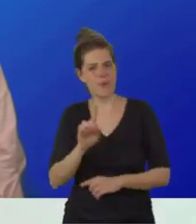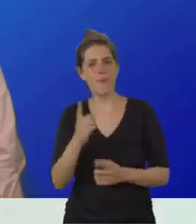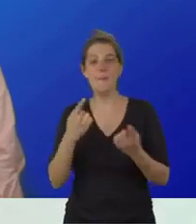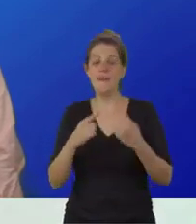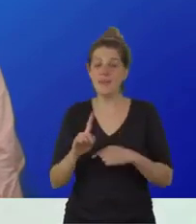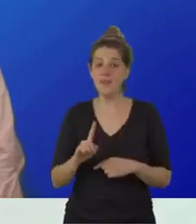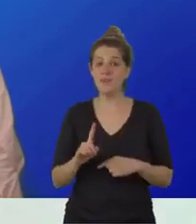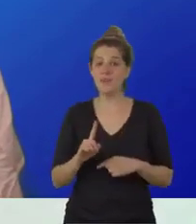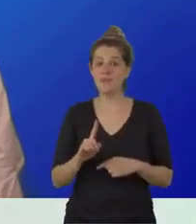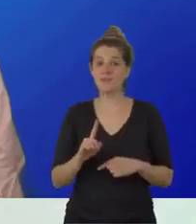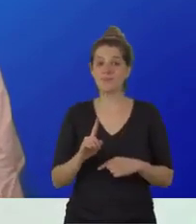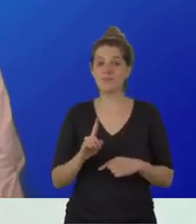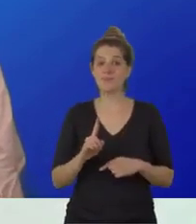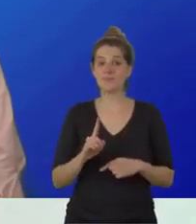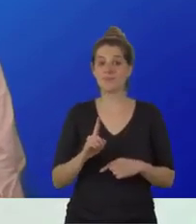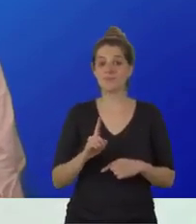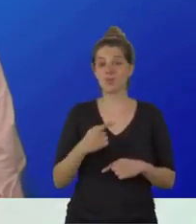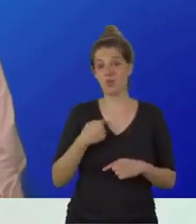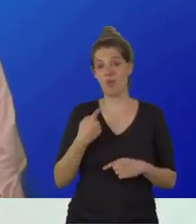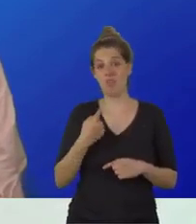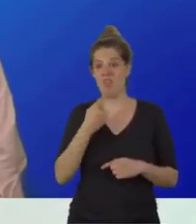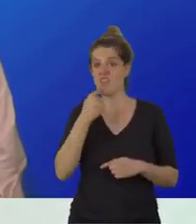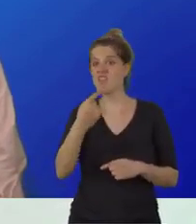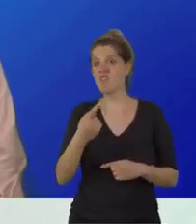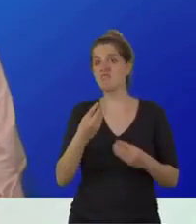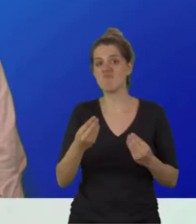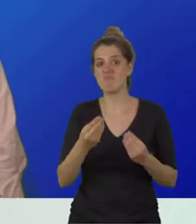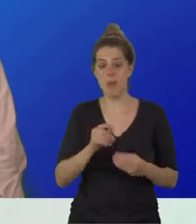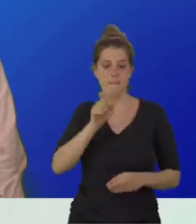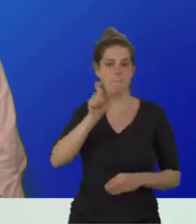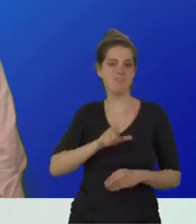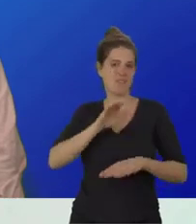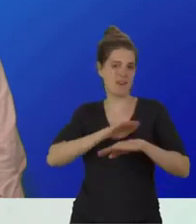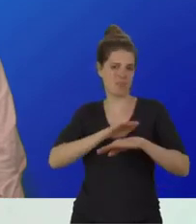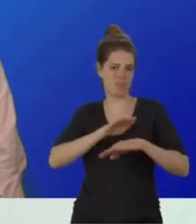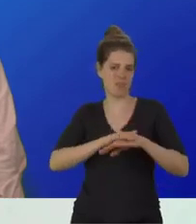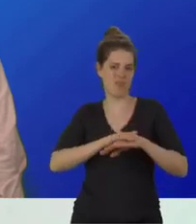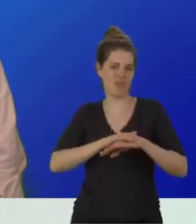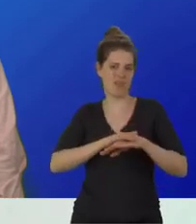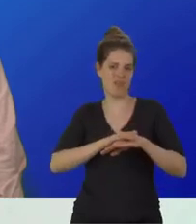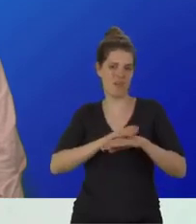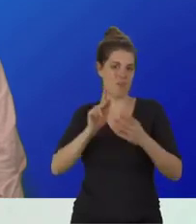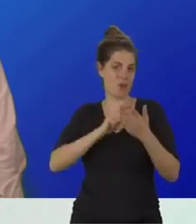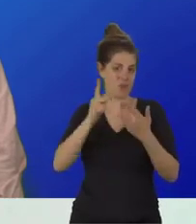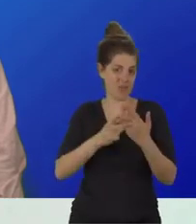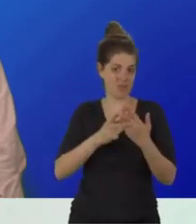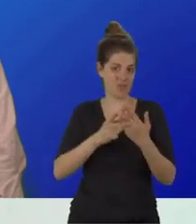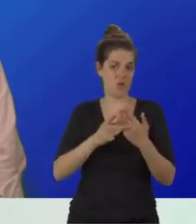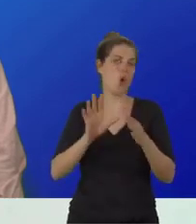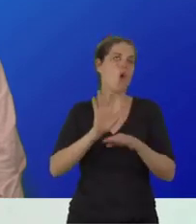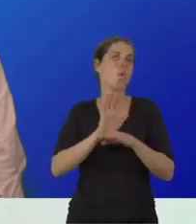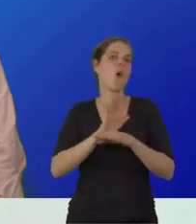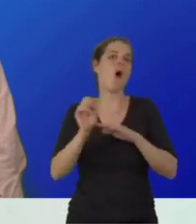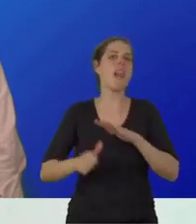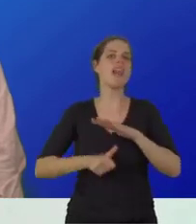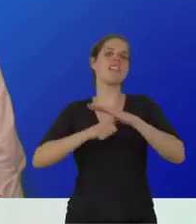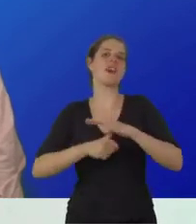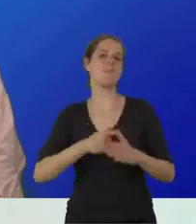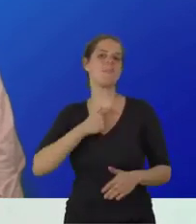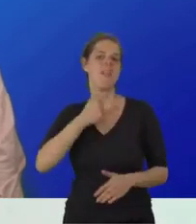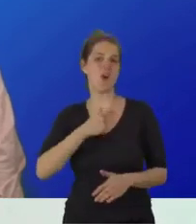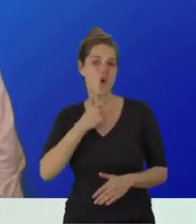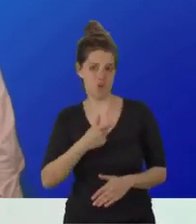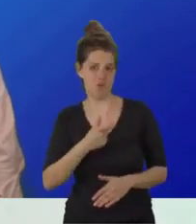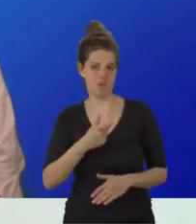nuevo, pero lo que sí estoy planteando es que ese gestor, ese líder pedagógico que está llevando a cabo, o